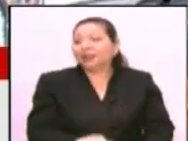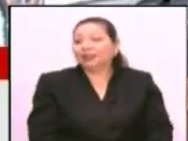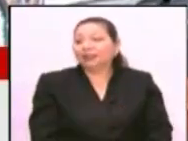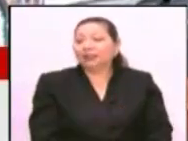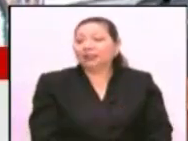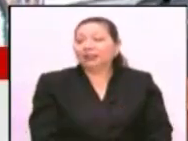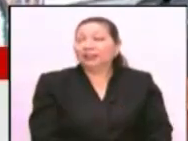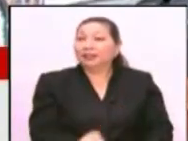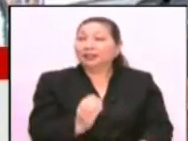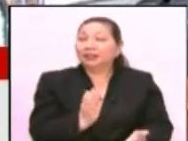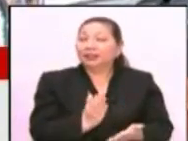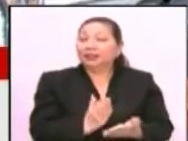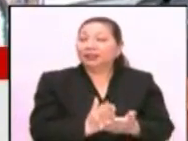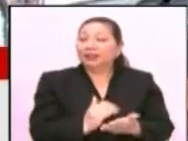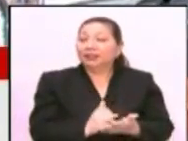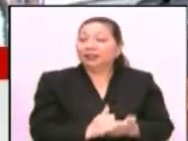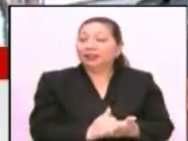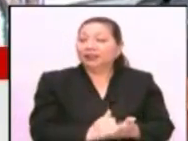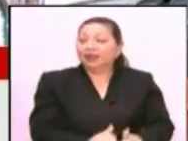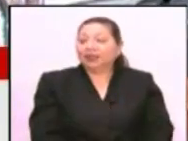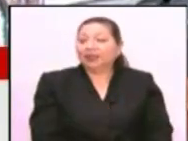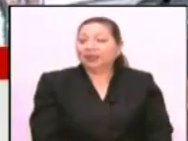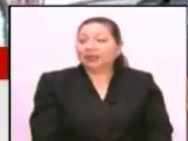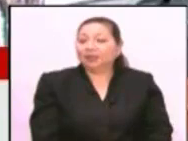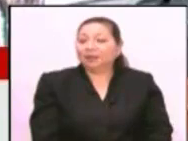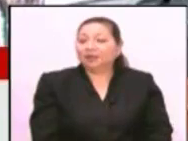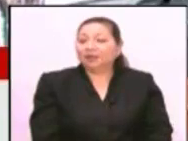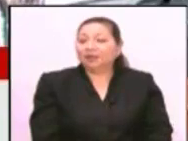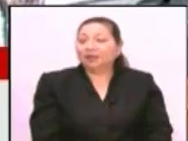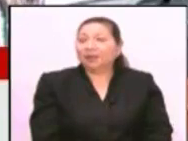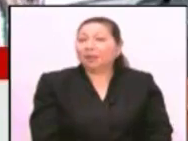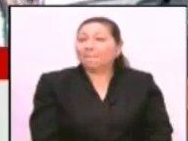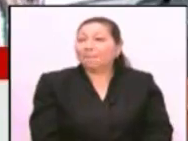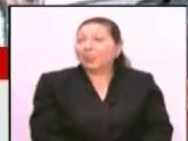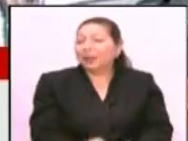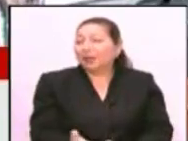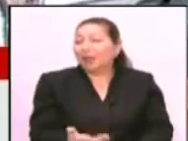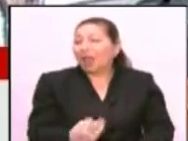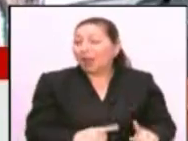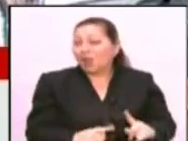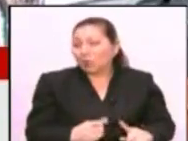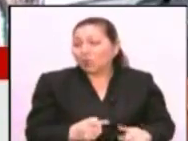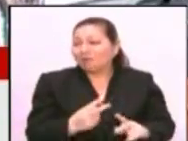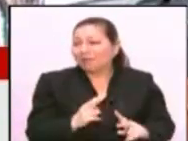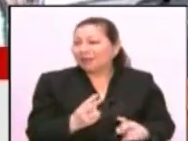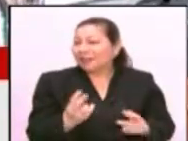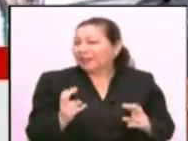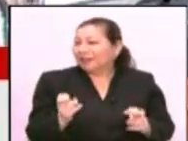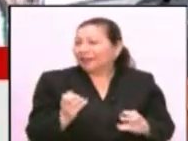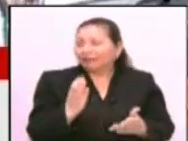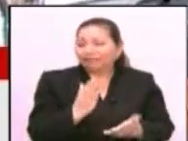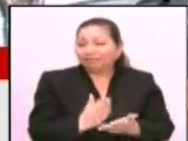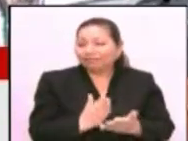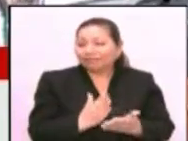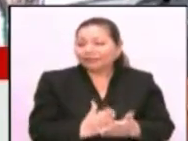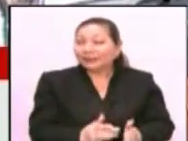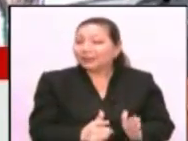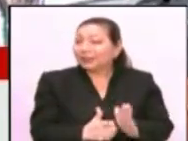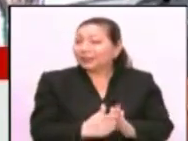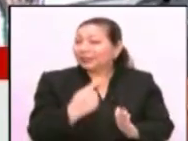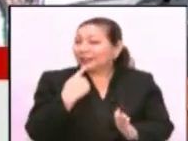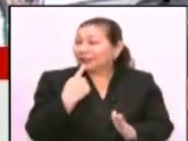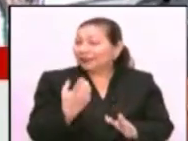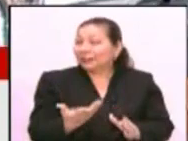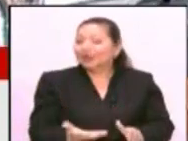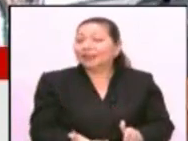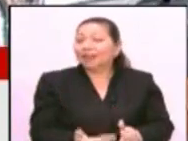queramos imponerla como tal, de cara a que, ¿por qué? Porque aunque puede ser para algunos visto como un tema arbitrario, aunque la ley lo establece